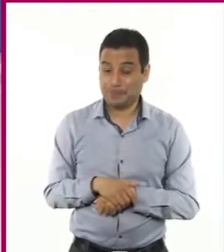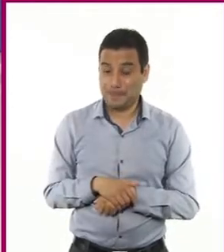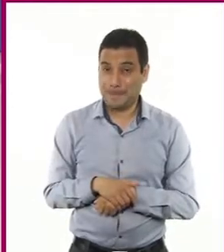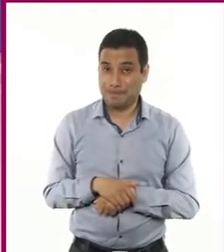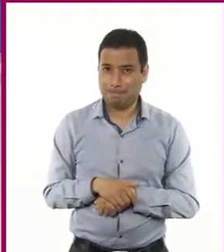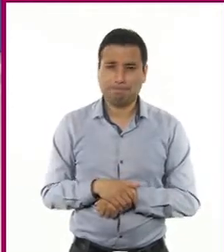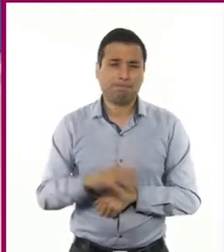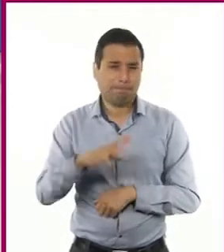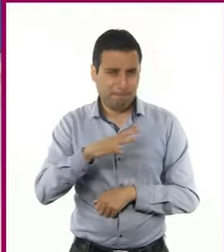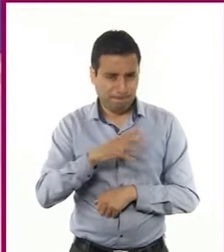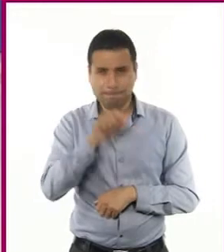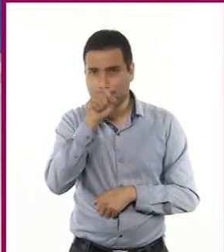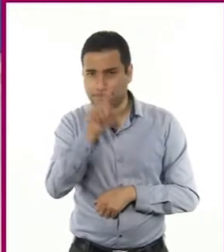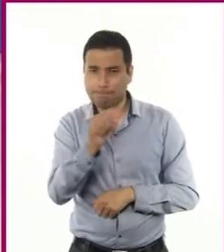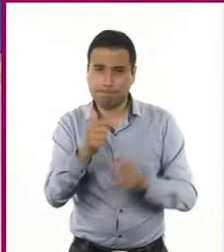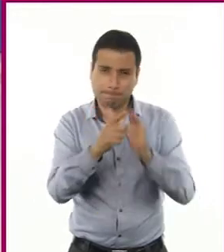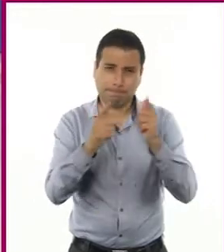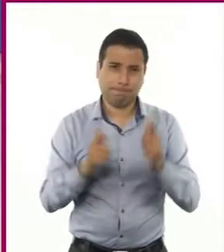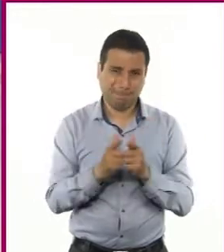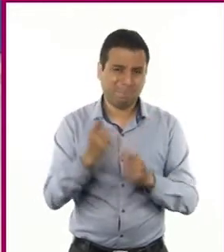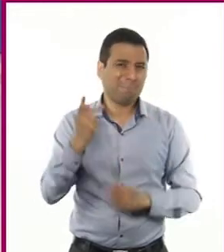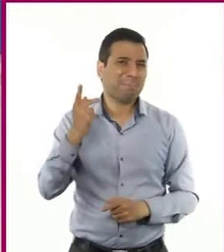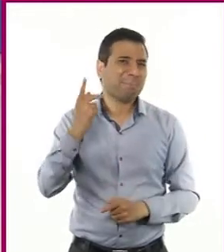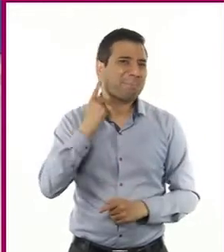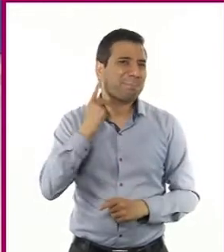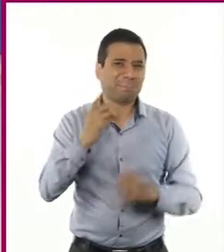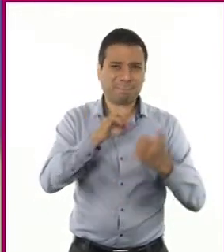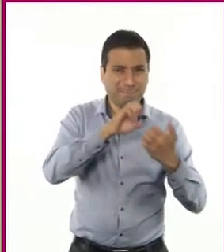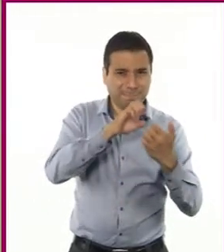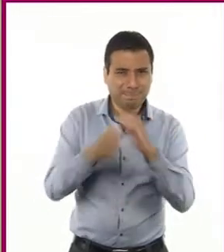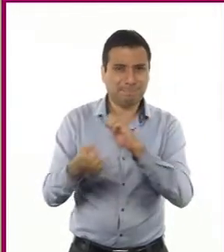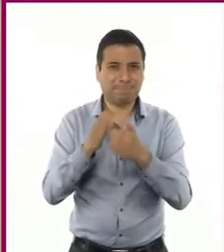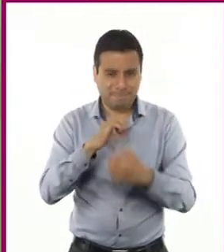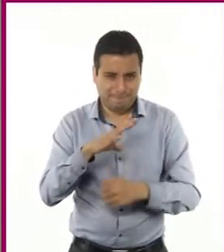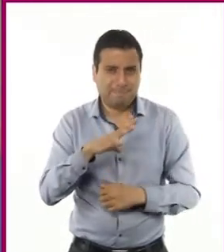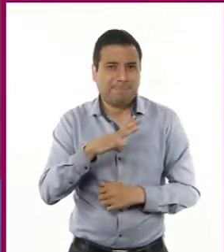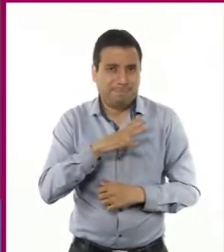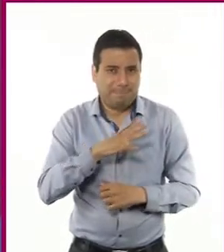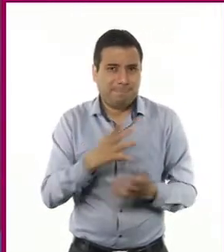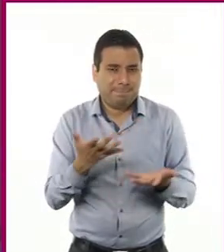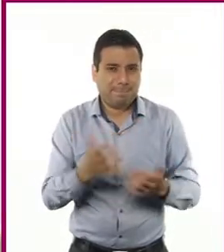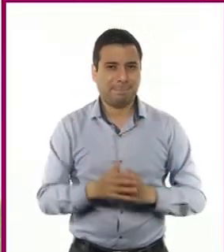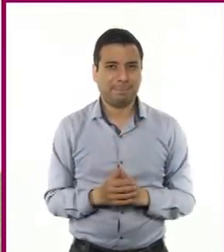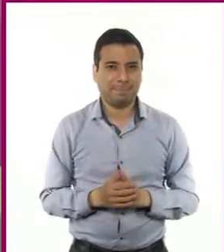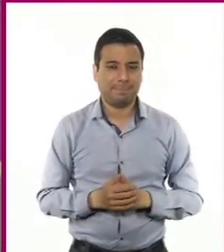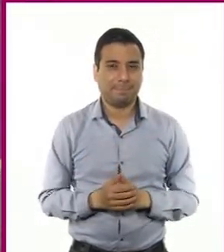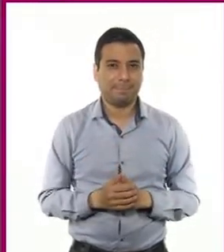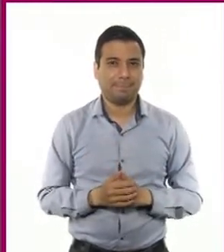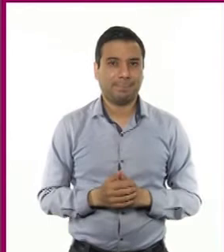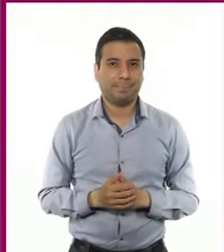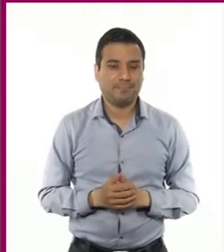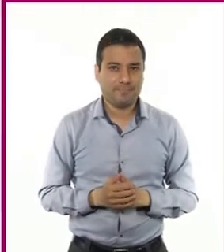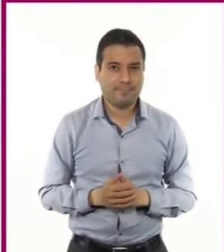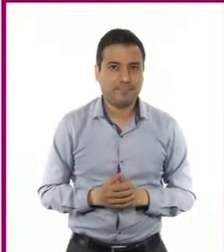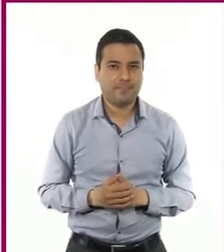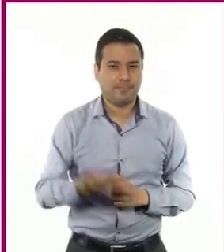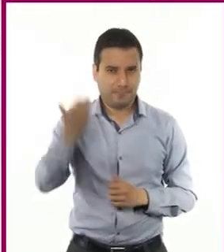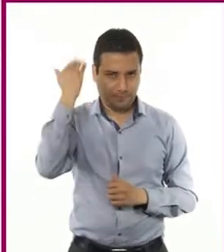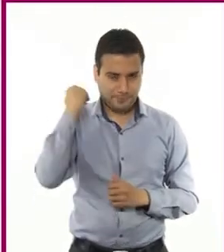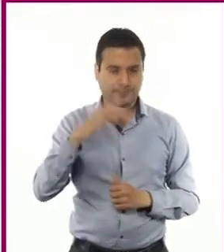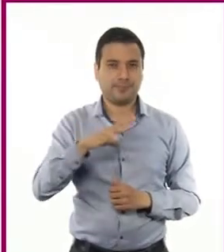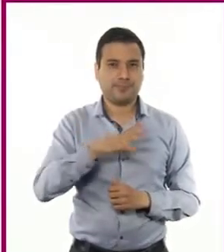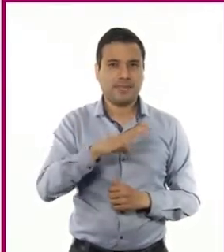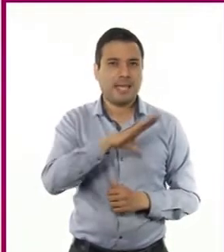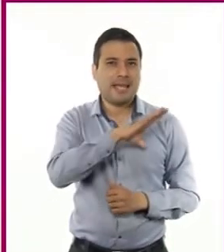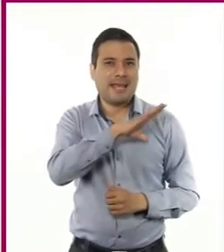u oposición, con el reclamo y hasta el desafío político, como el encabezado en un primer momento por el general Enríquez